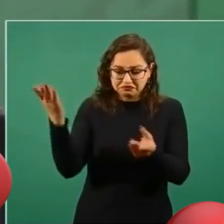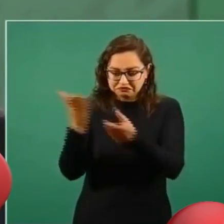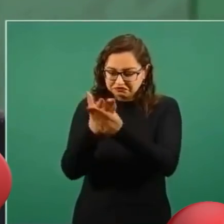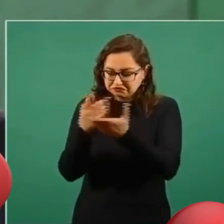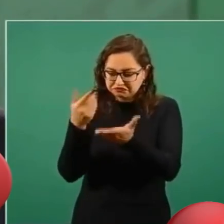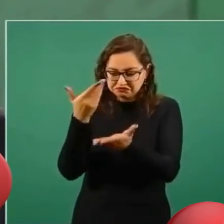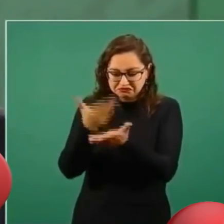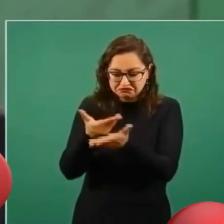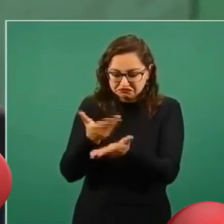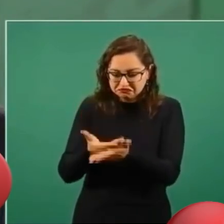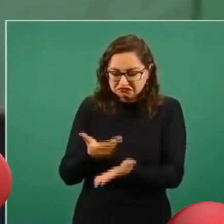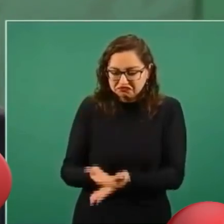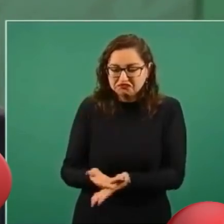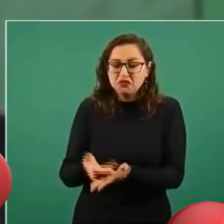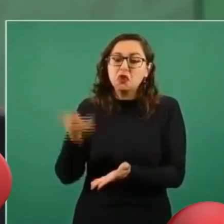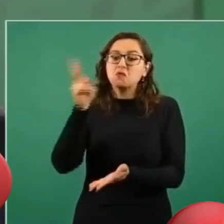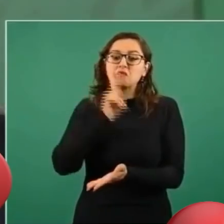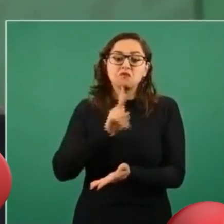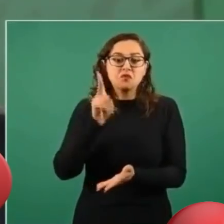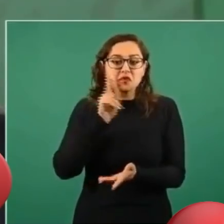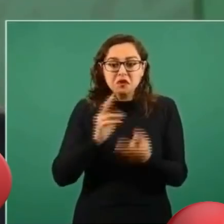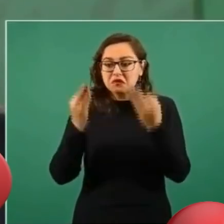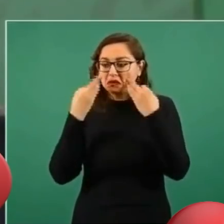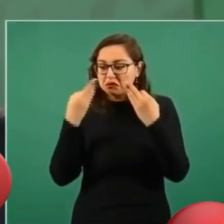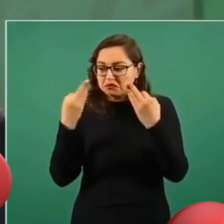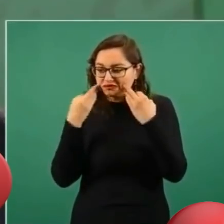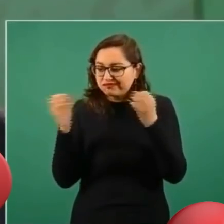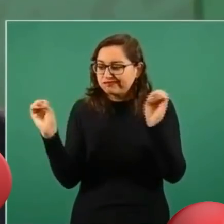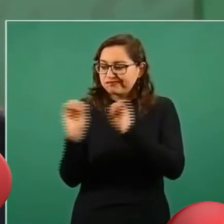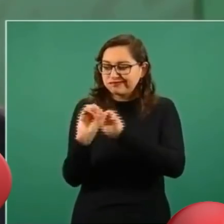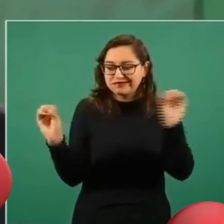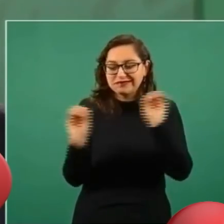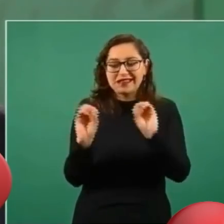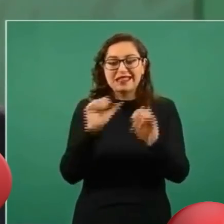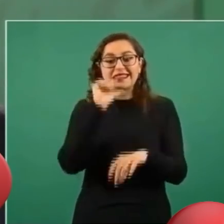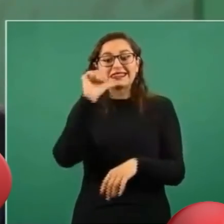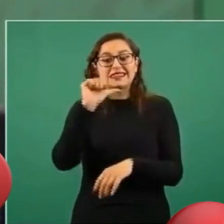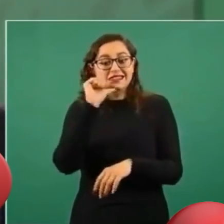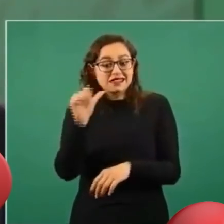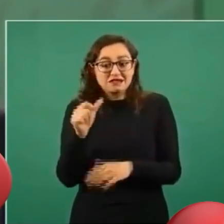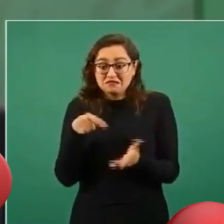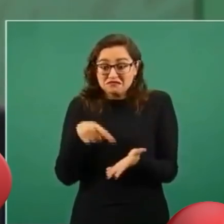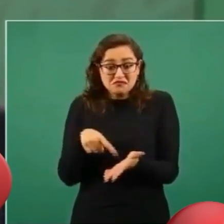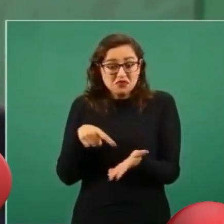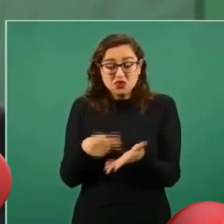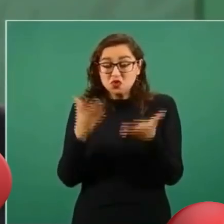para juzgar al general Cienfuegos, doy la instrucción